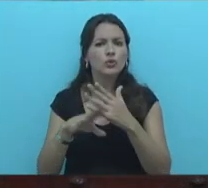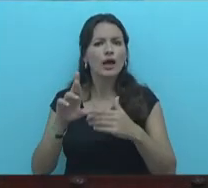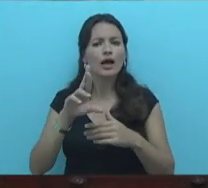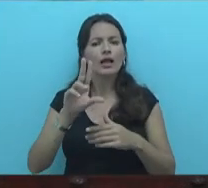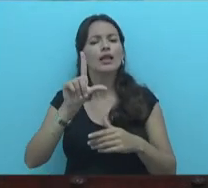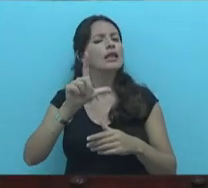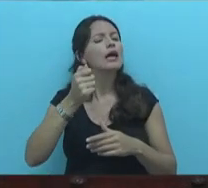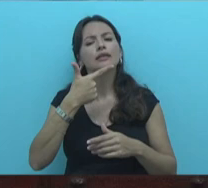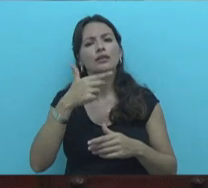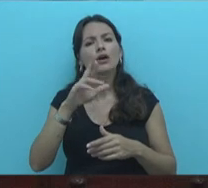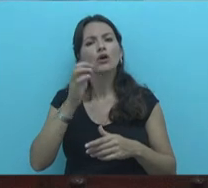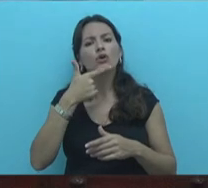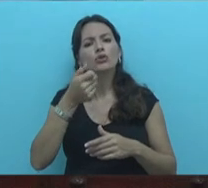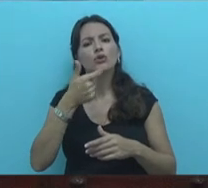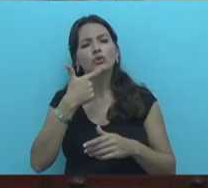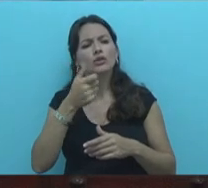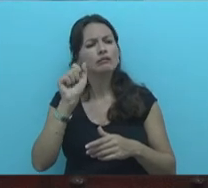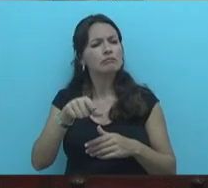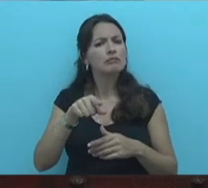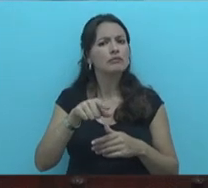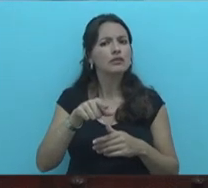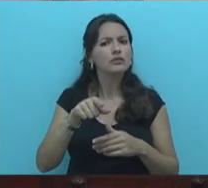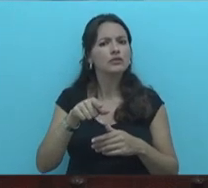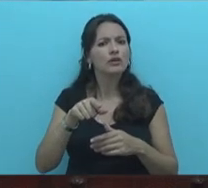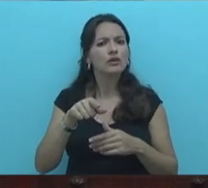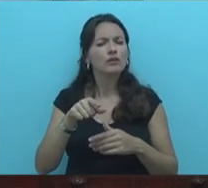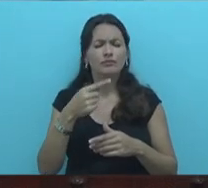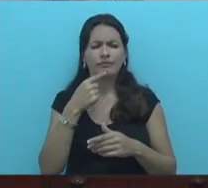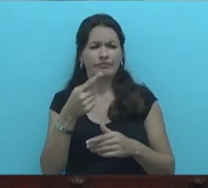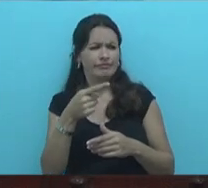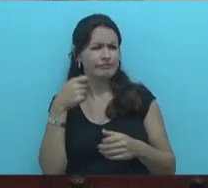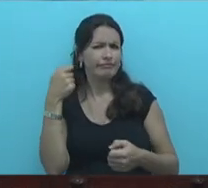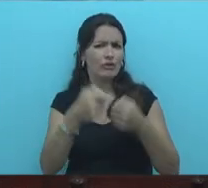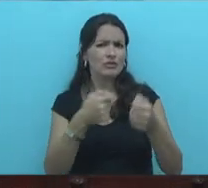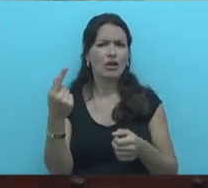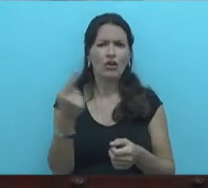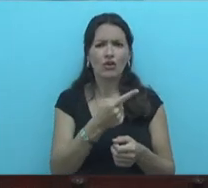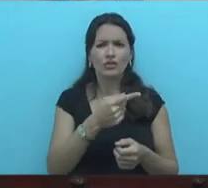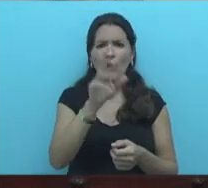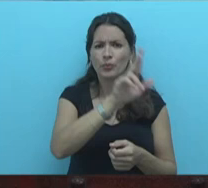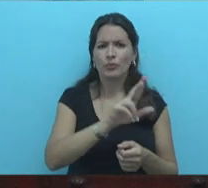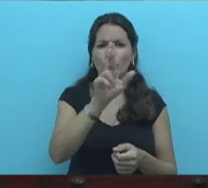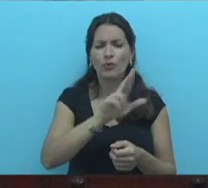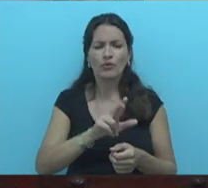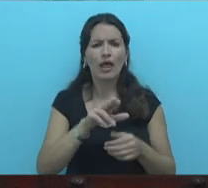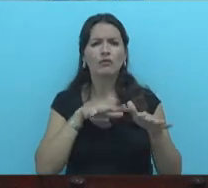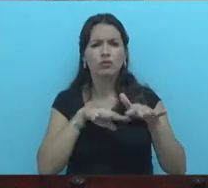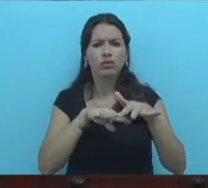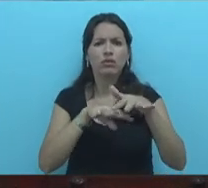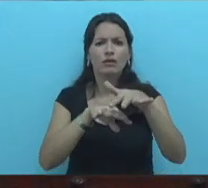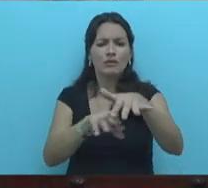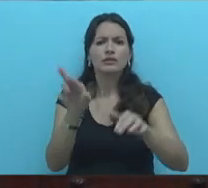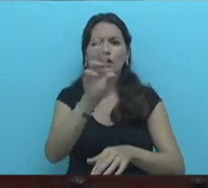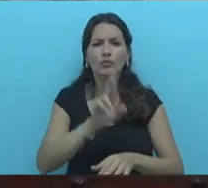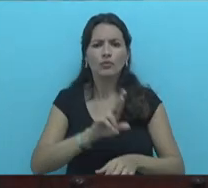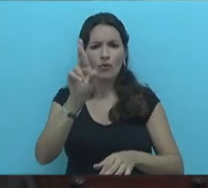de tránsito y quien en ocasión de cumplir su tarea manifestó expresiones violentas hacia las mujeres durante la marcha de las mismas realizada con